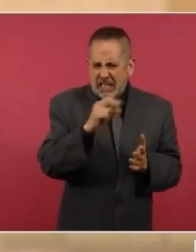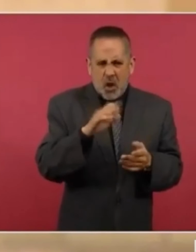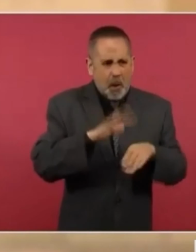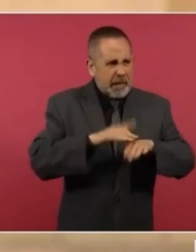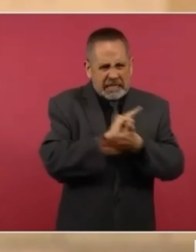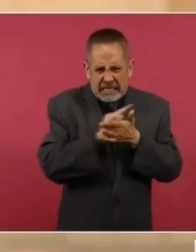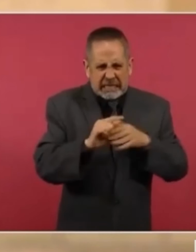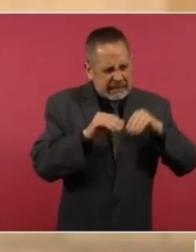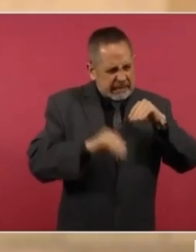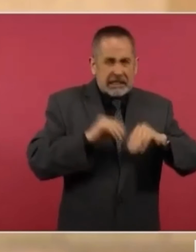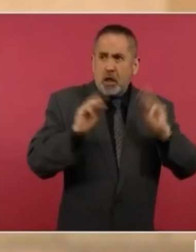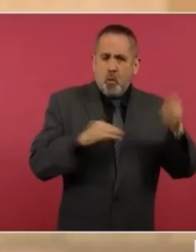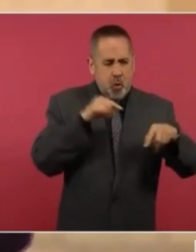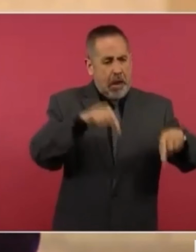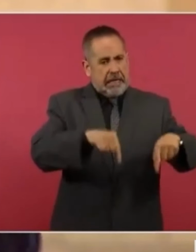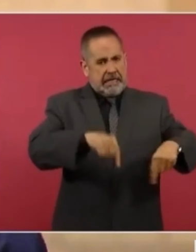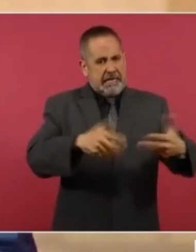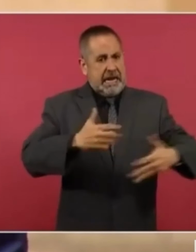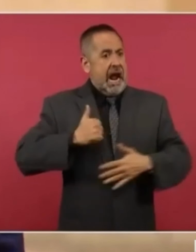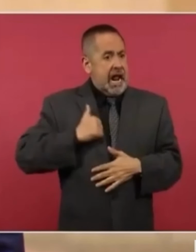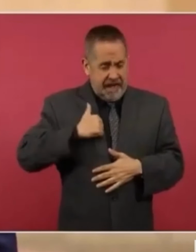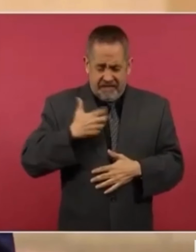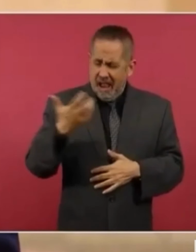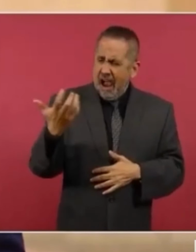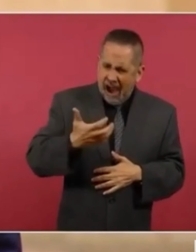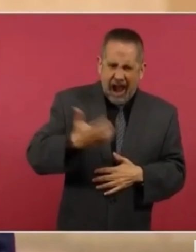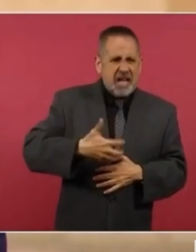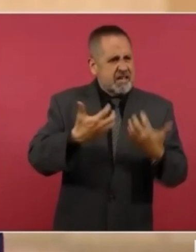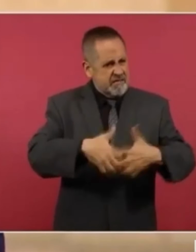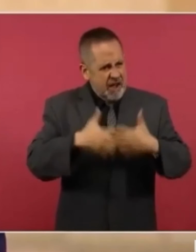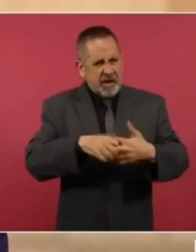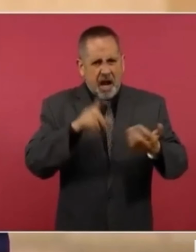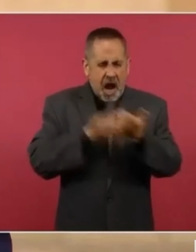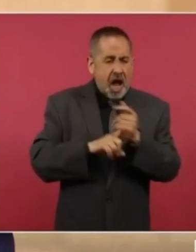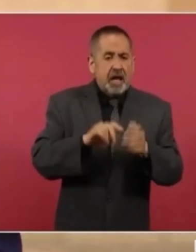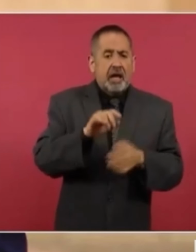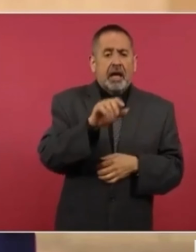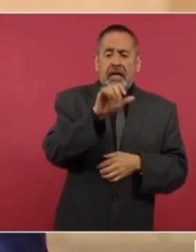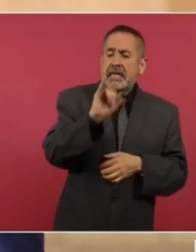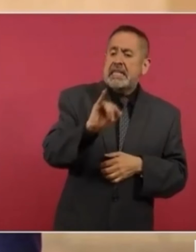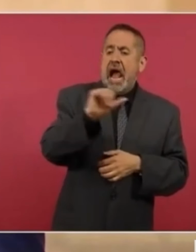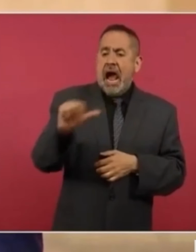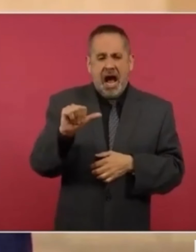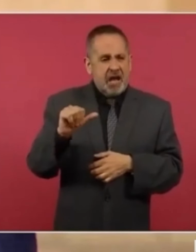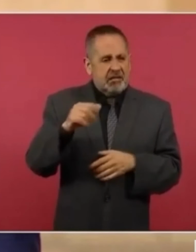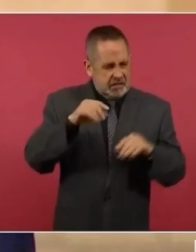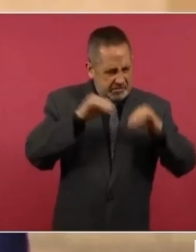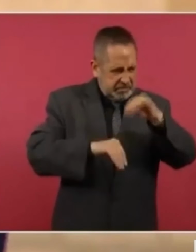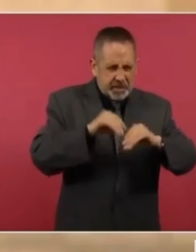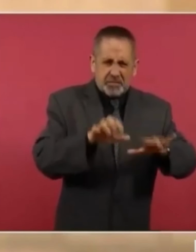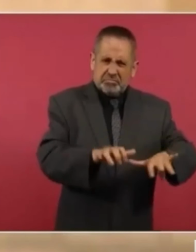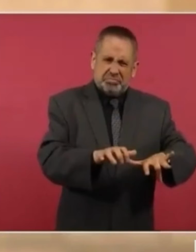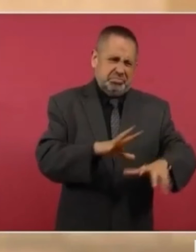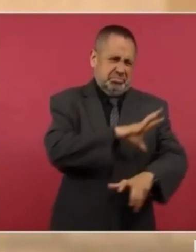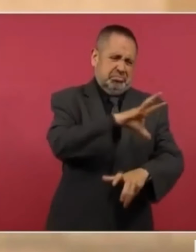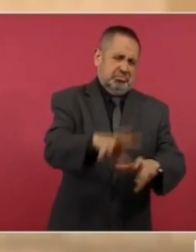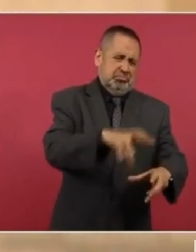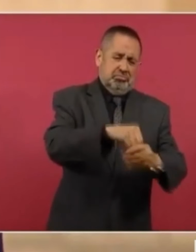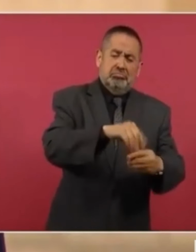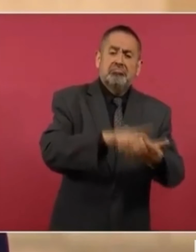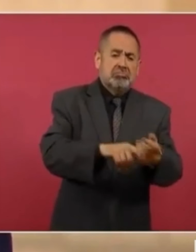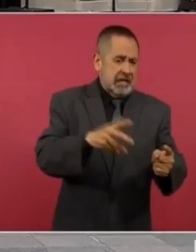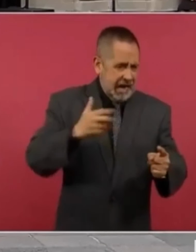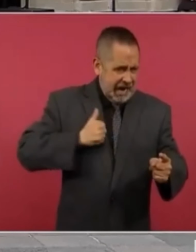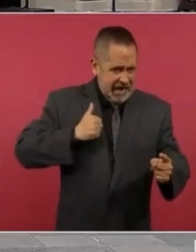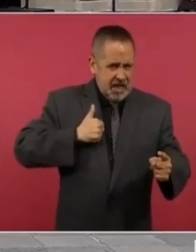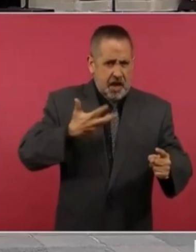que se desarrollan en todo el mundo y se desarrollan en Canadá, la tecnología, la innovación, la inteligencia artificial y la ingeniería que forma parte de todo esto. Canadá en todo